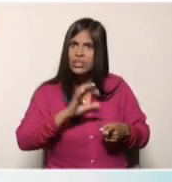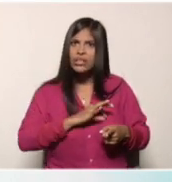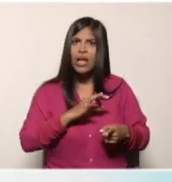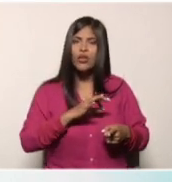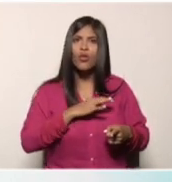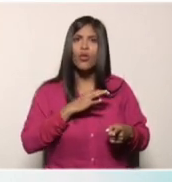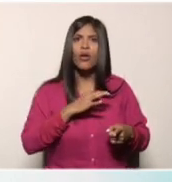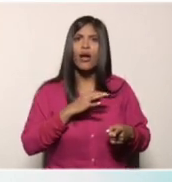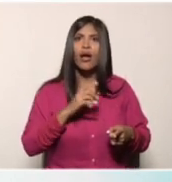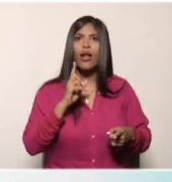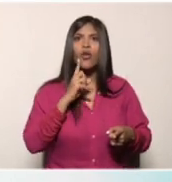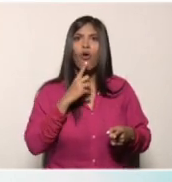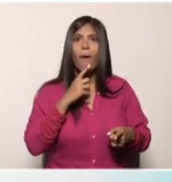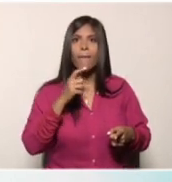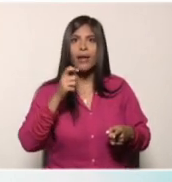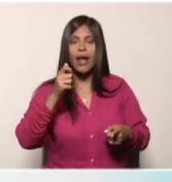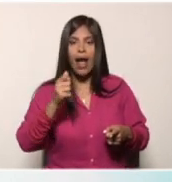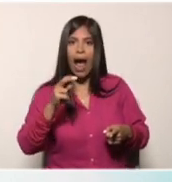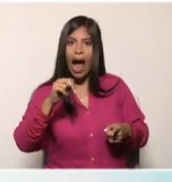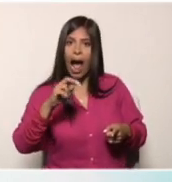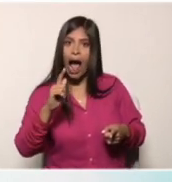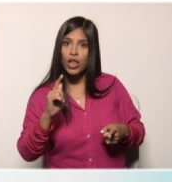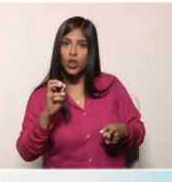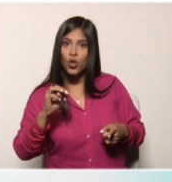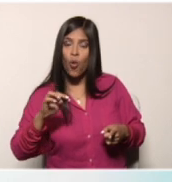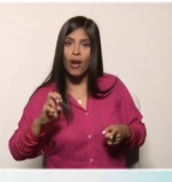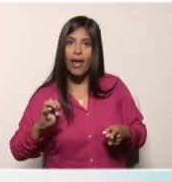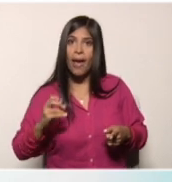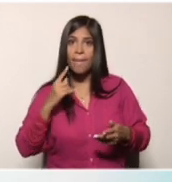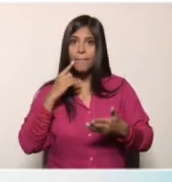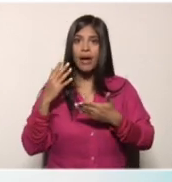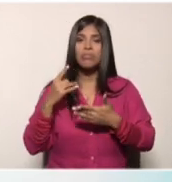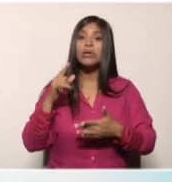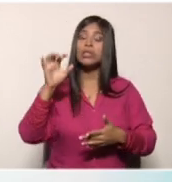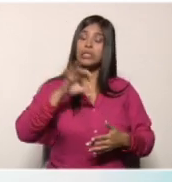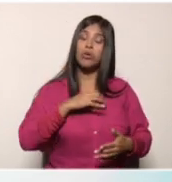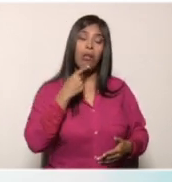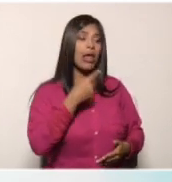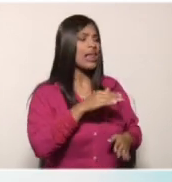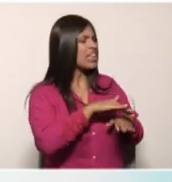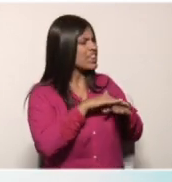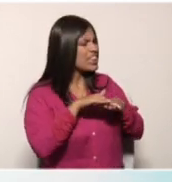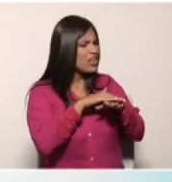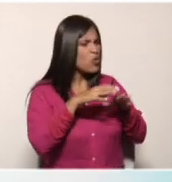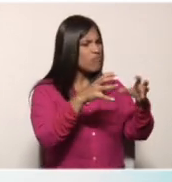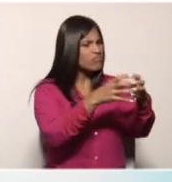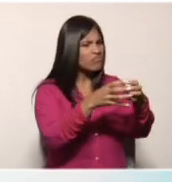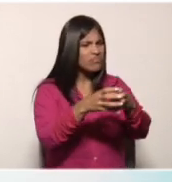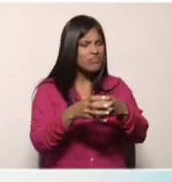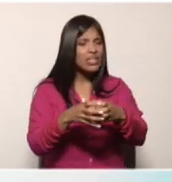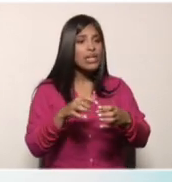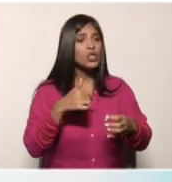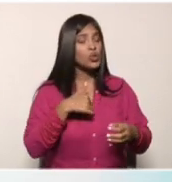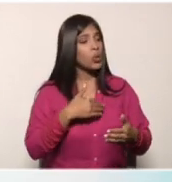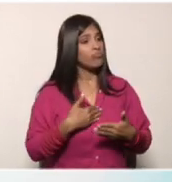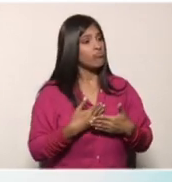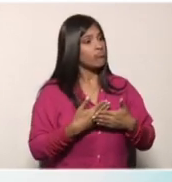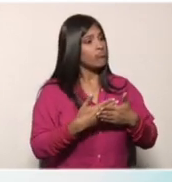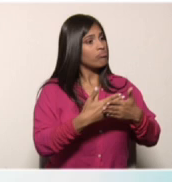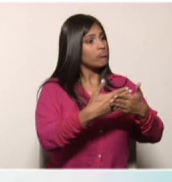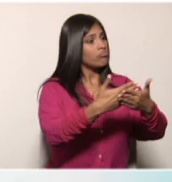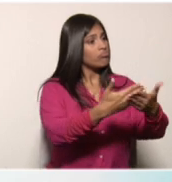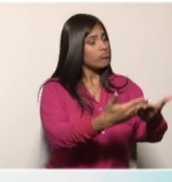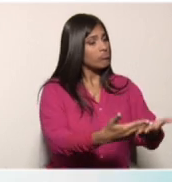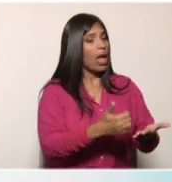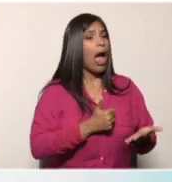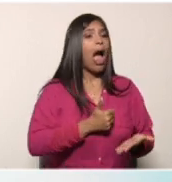era Antonema. Muy acertadamente les dijo: Disculpen, señores y señoritas, quiero ofrecerles mi